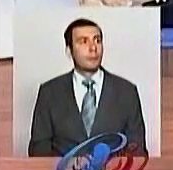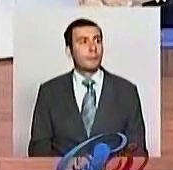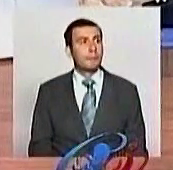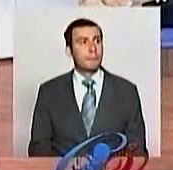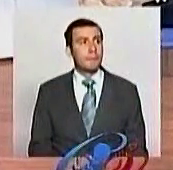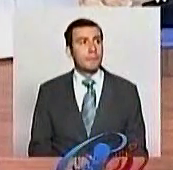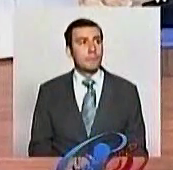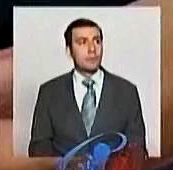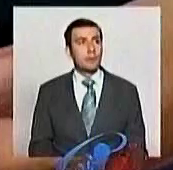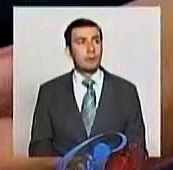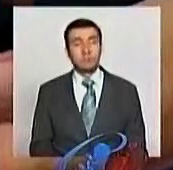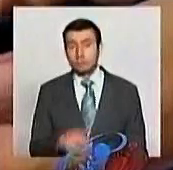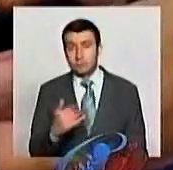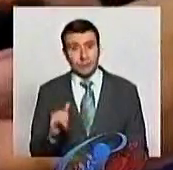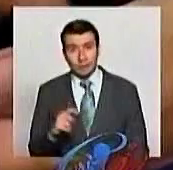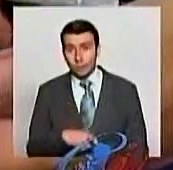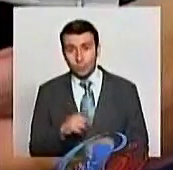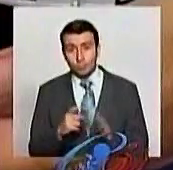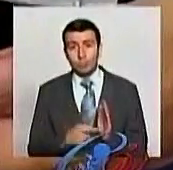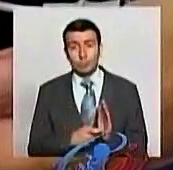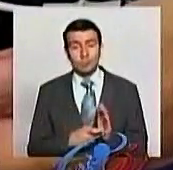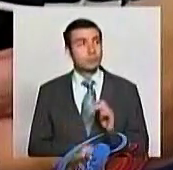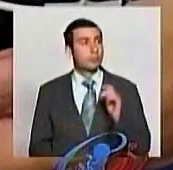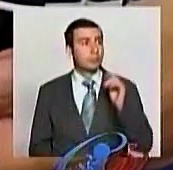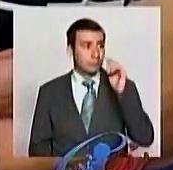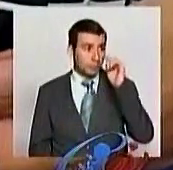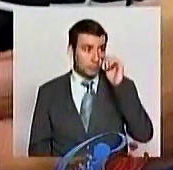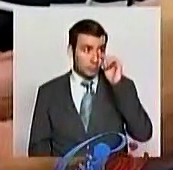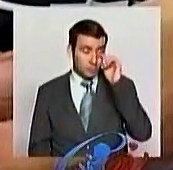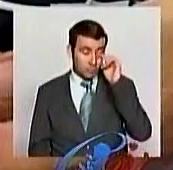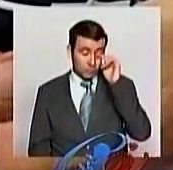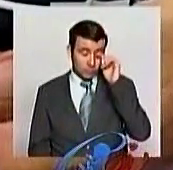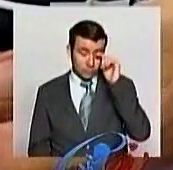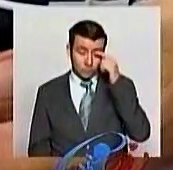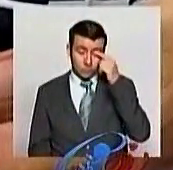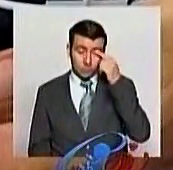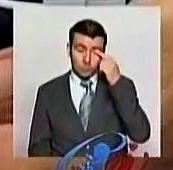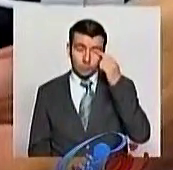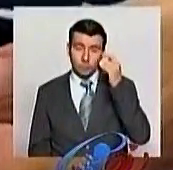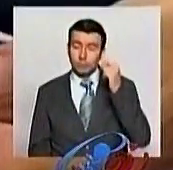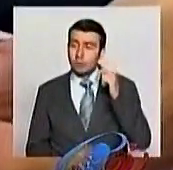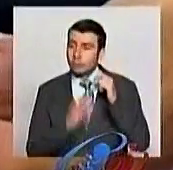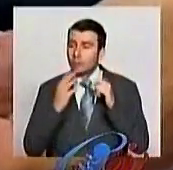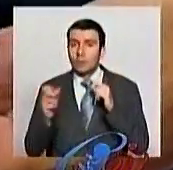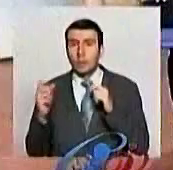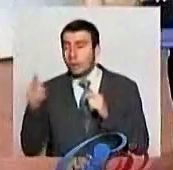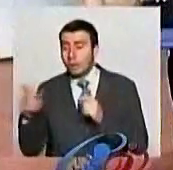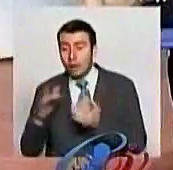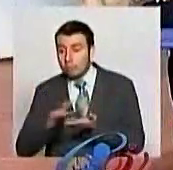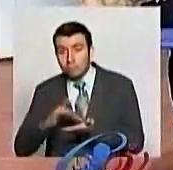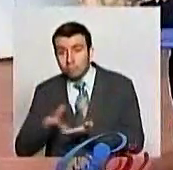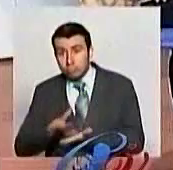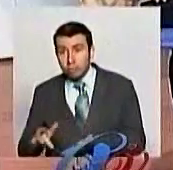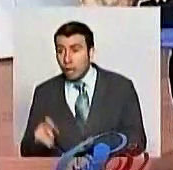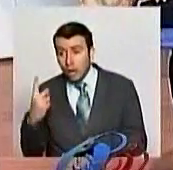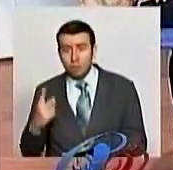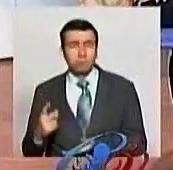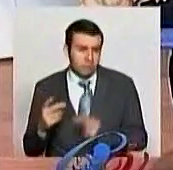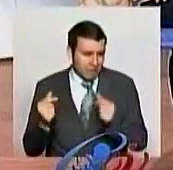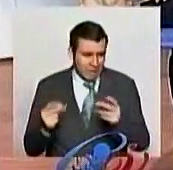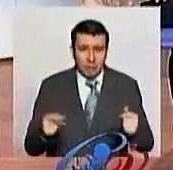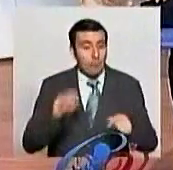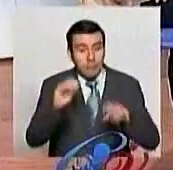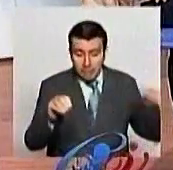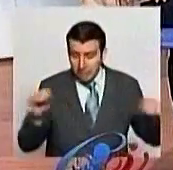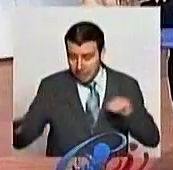esos, entonces ya nos vamos, obviamente esto en una unidad de emergencias, pues lo hacemos súper rápido, ¿cierto?